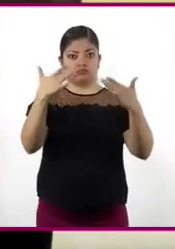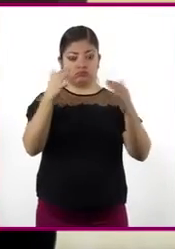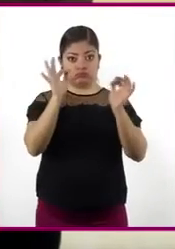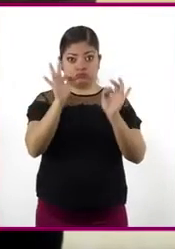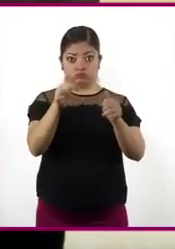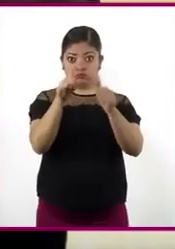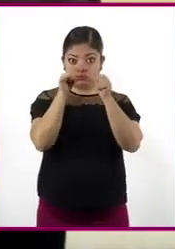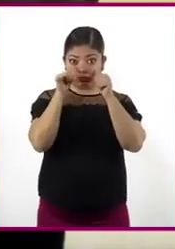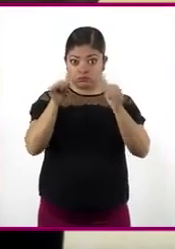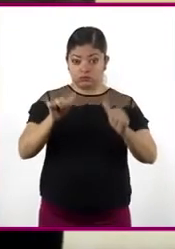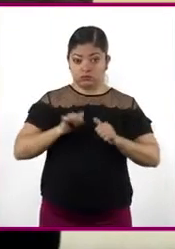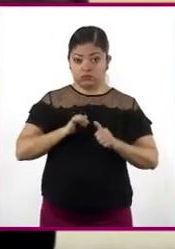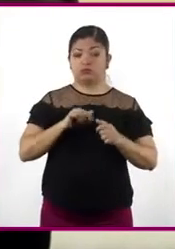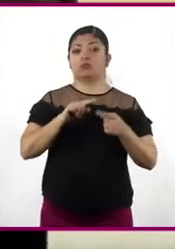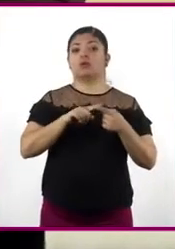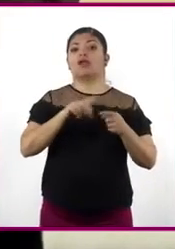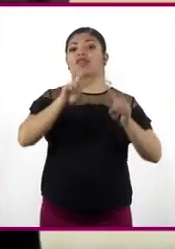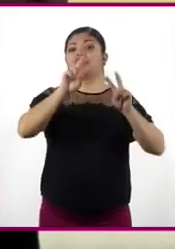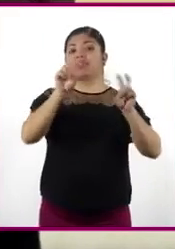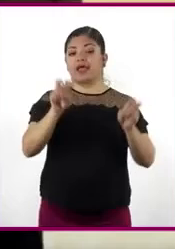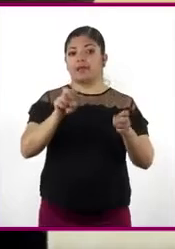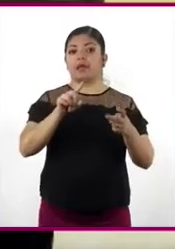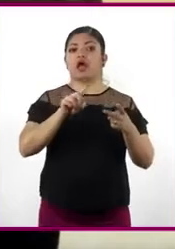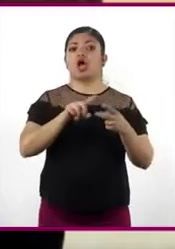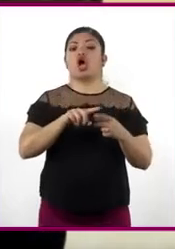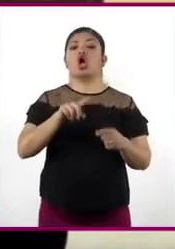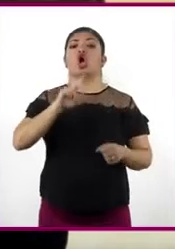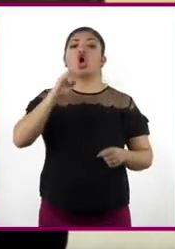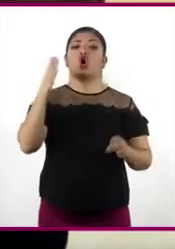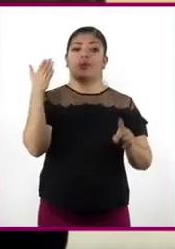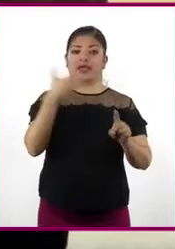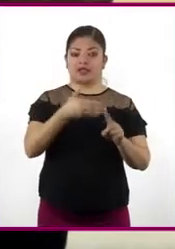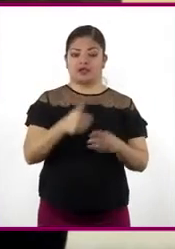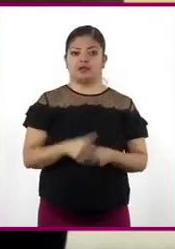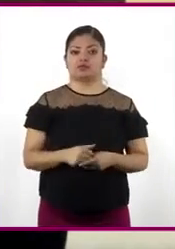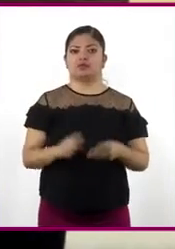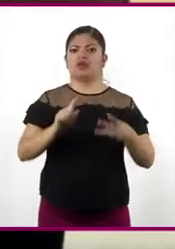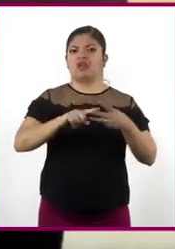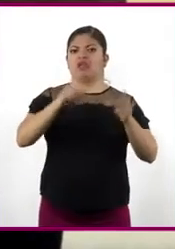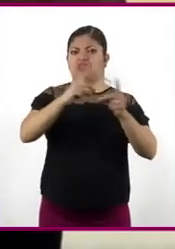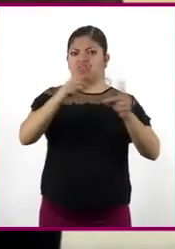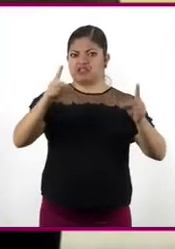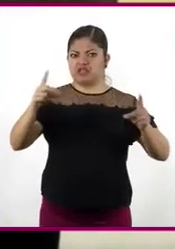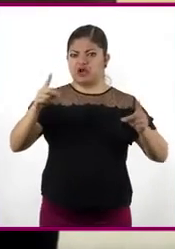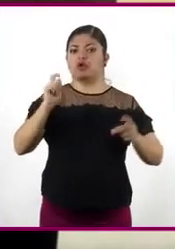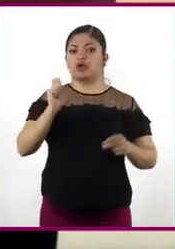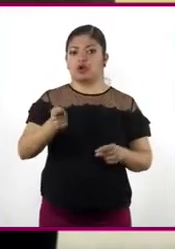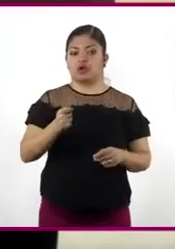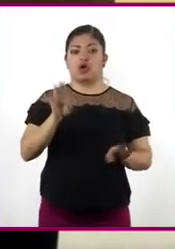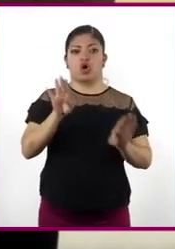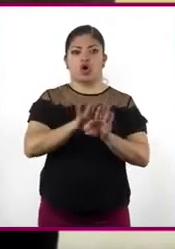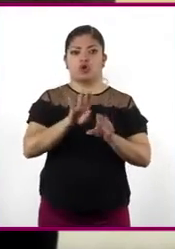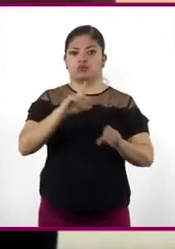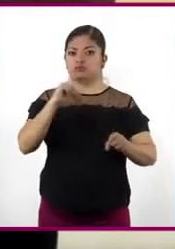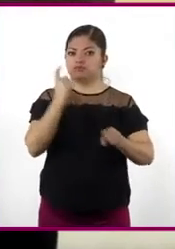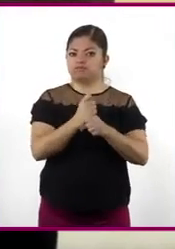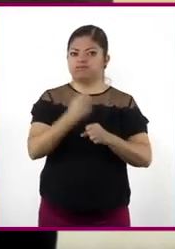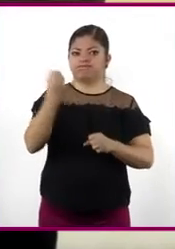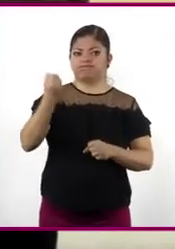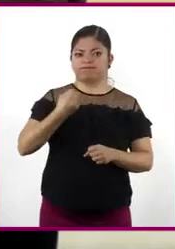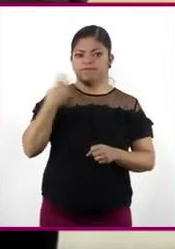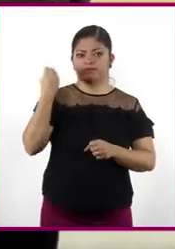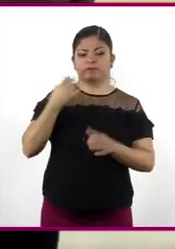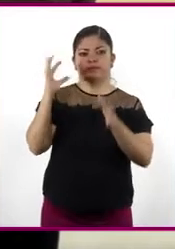tema principal y los objetivos de la exposición. Durante el desarrollo se enuncia la idea principal, se exponen las